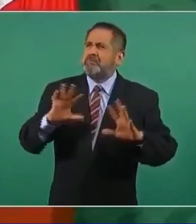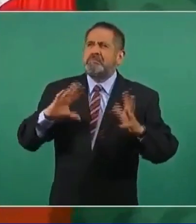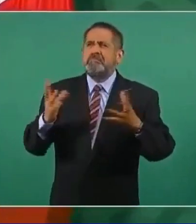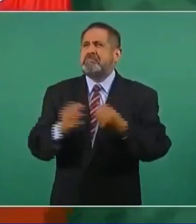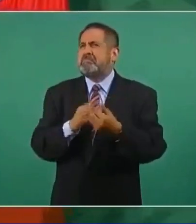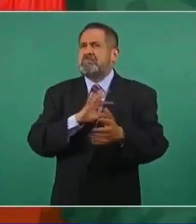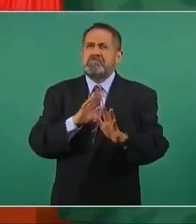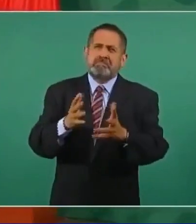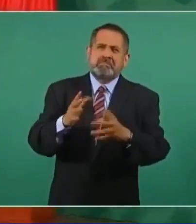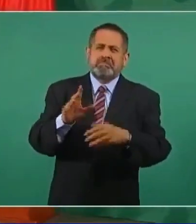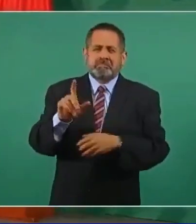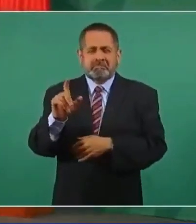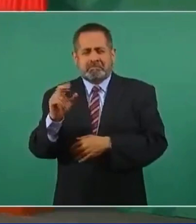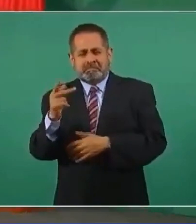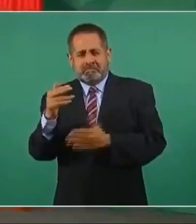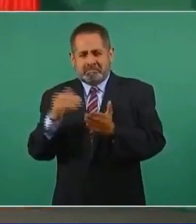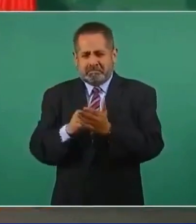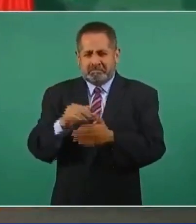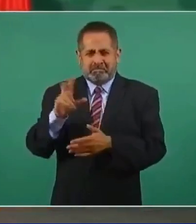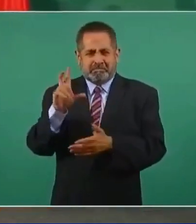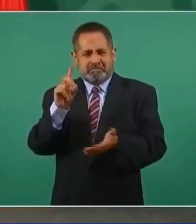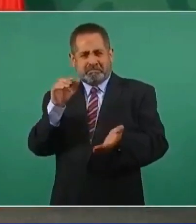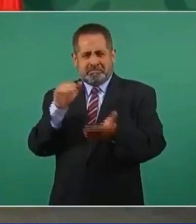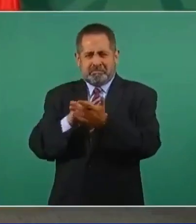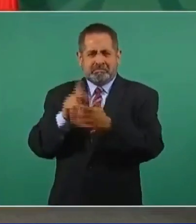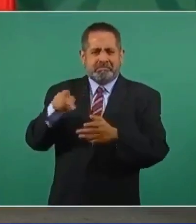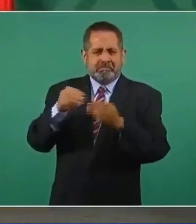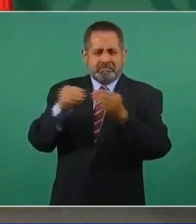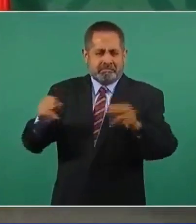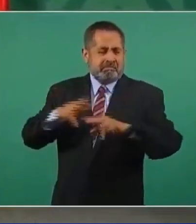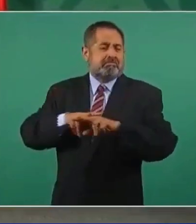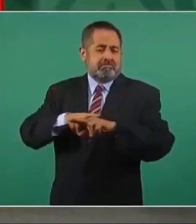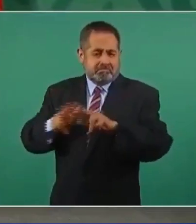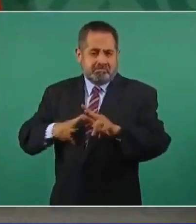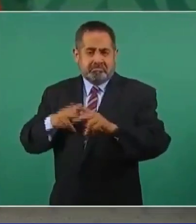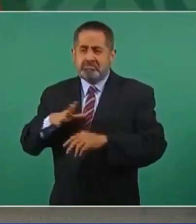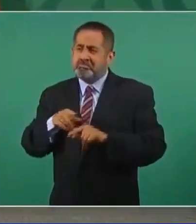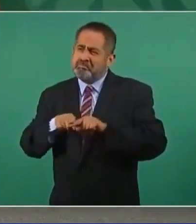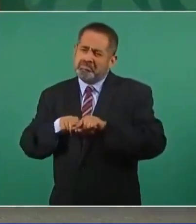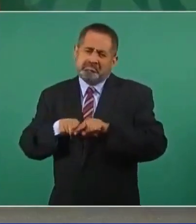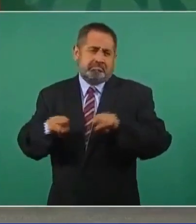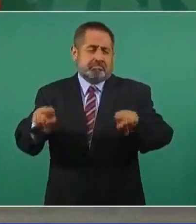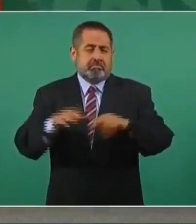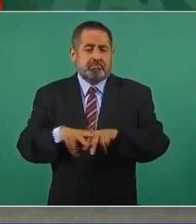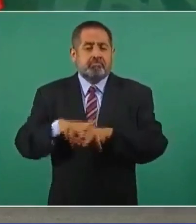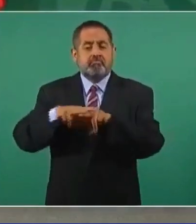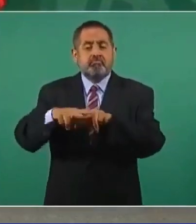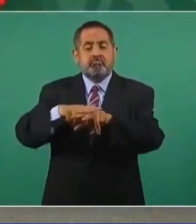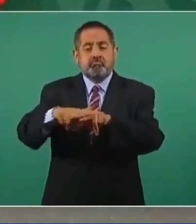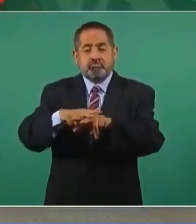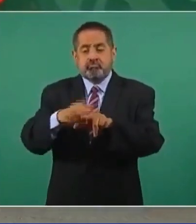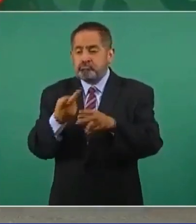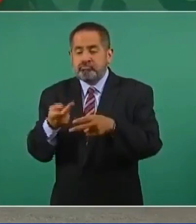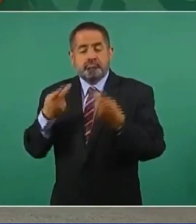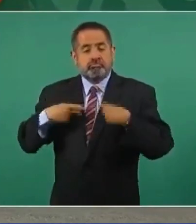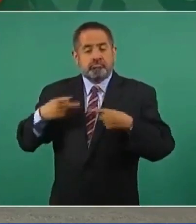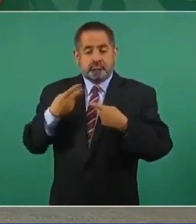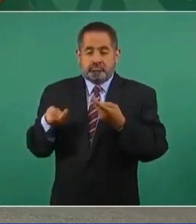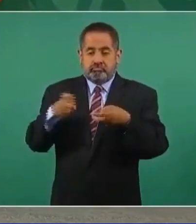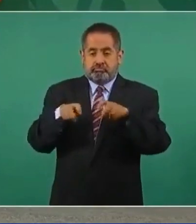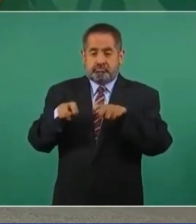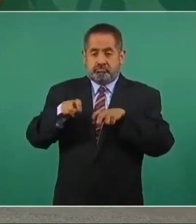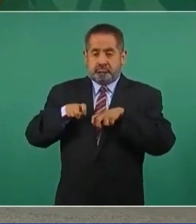de 25, 30,000 kilómetros de vías férreas, trenes de pasajeros,